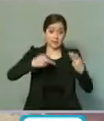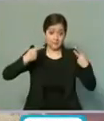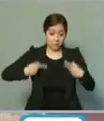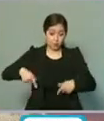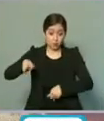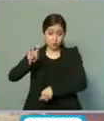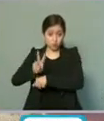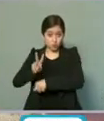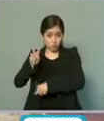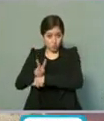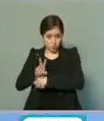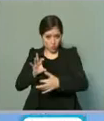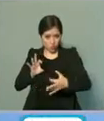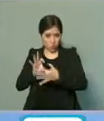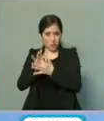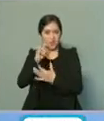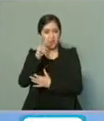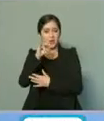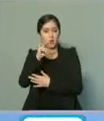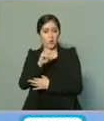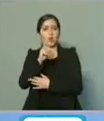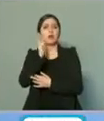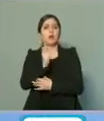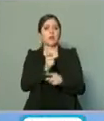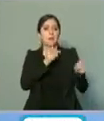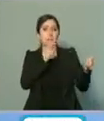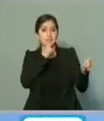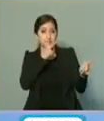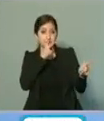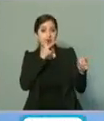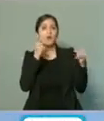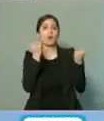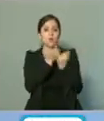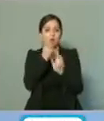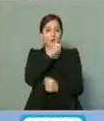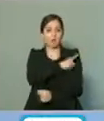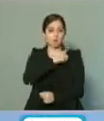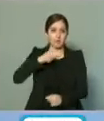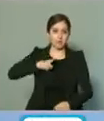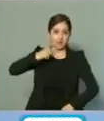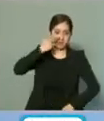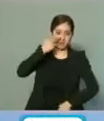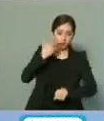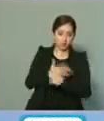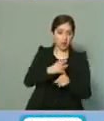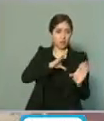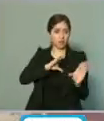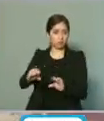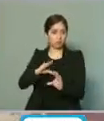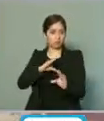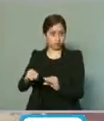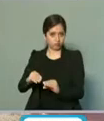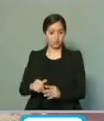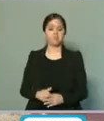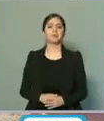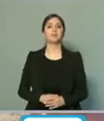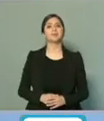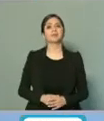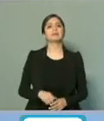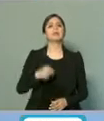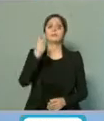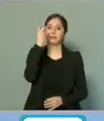tiempo y hacer este vínculo, entiendan que su papel también va a ser educar? Claro, eso es muy importante. O sea, quien está a cargo del niño tendrá que